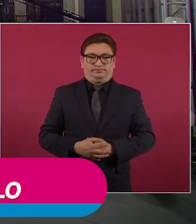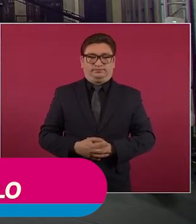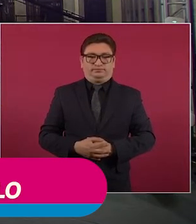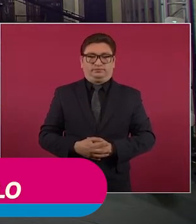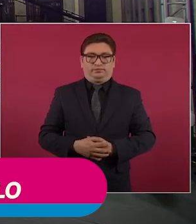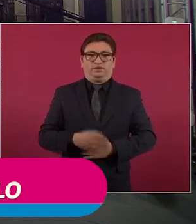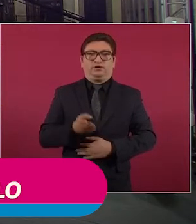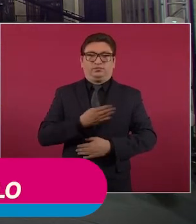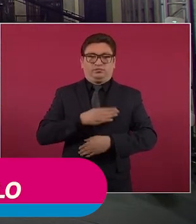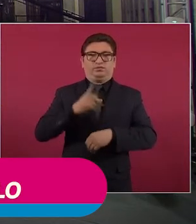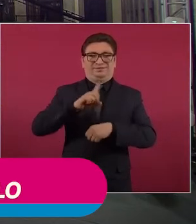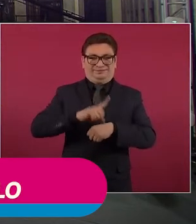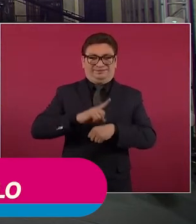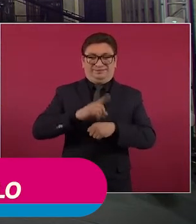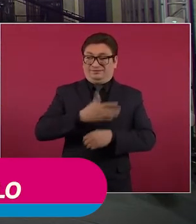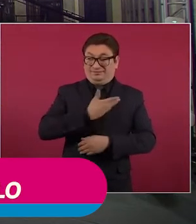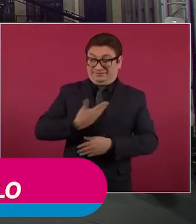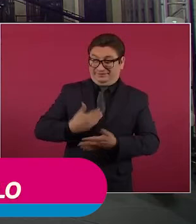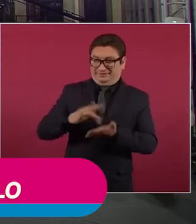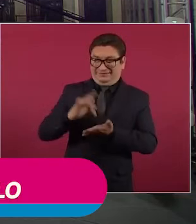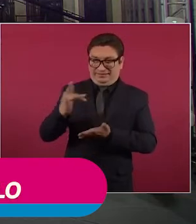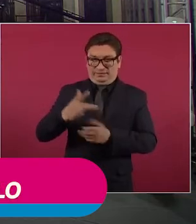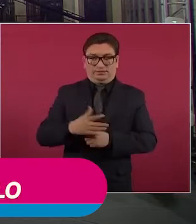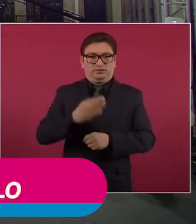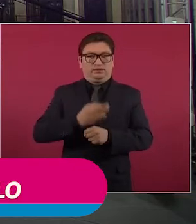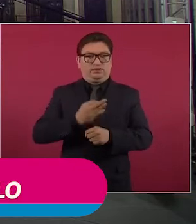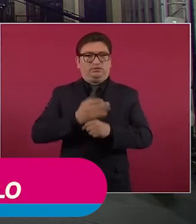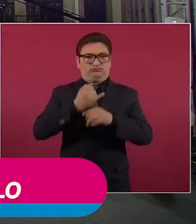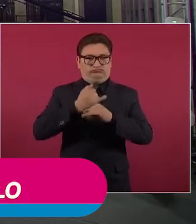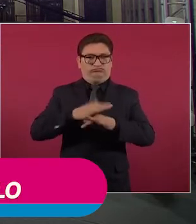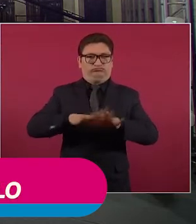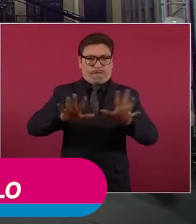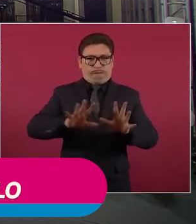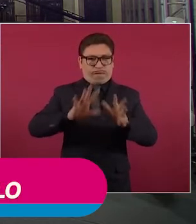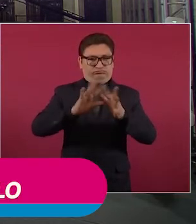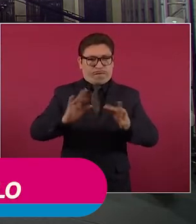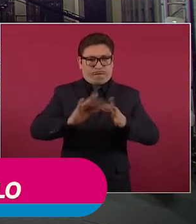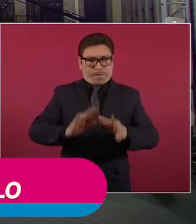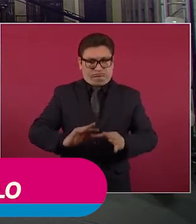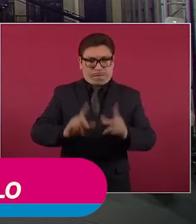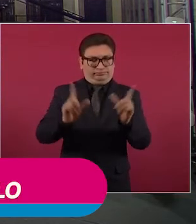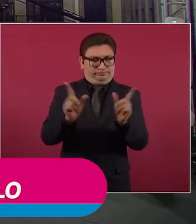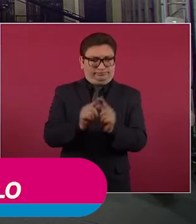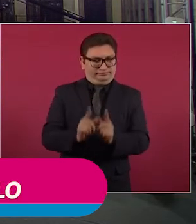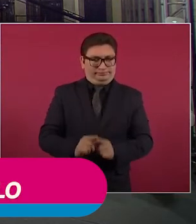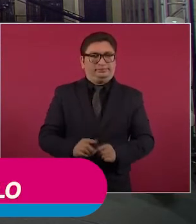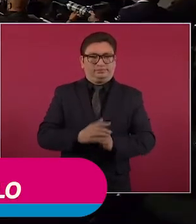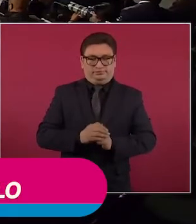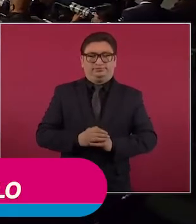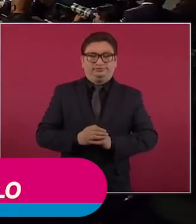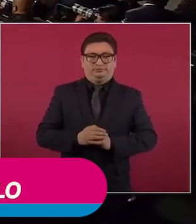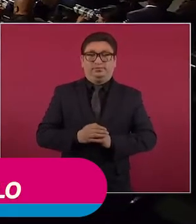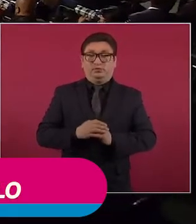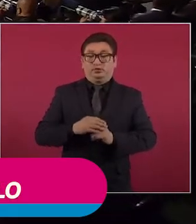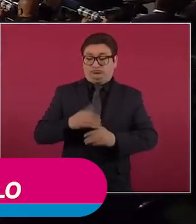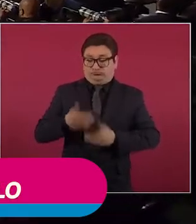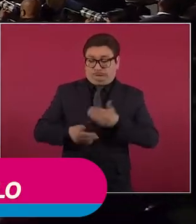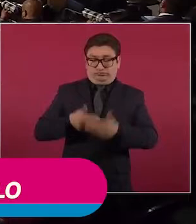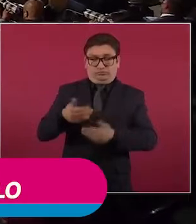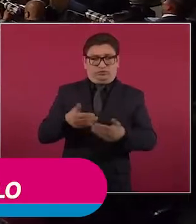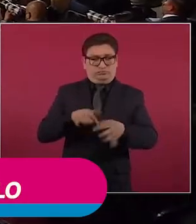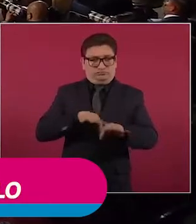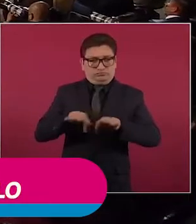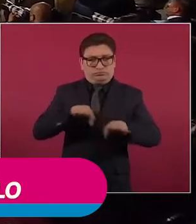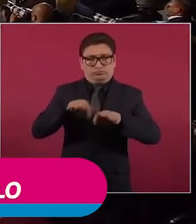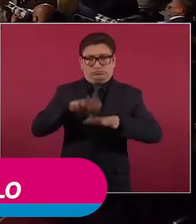Buenos días, gracias, presidente. Estaremos informando brevemente estos resultados de la gestión